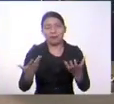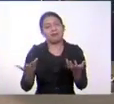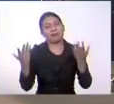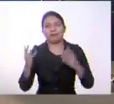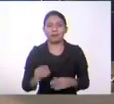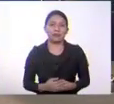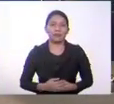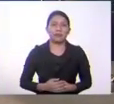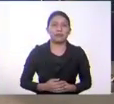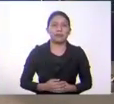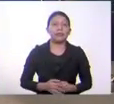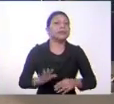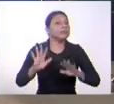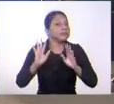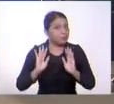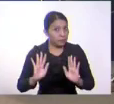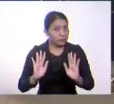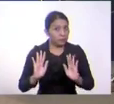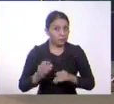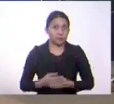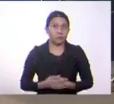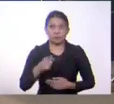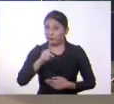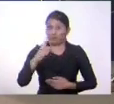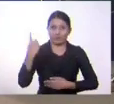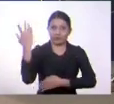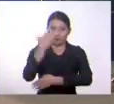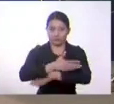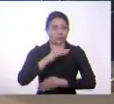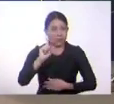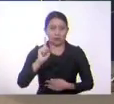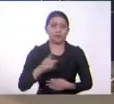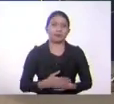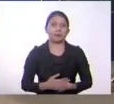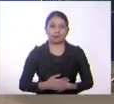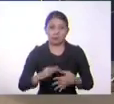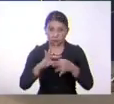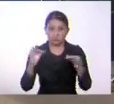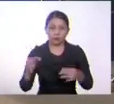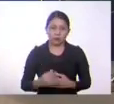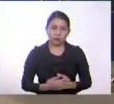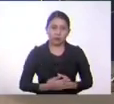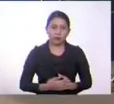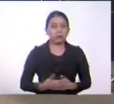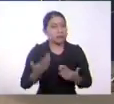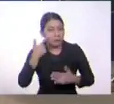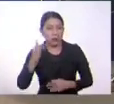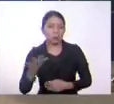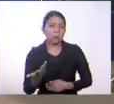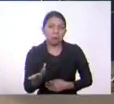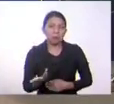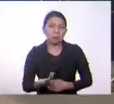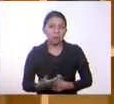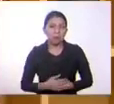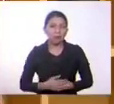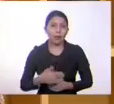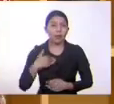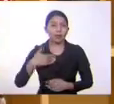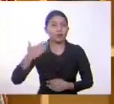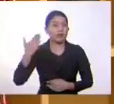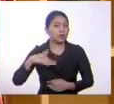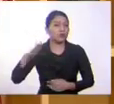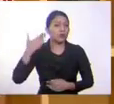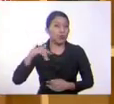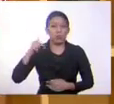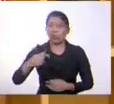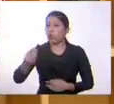Sin embargo, es una de las primeras barreras, esa es una, pero también hay más. Por ejemplo, imagínate que estás acostumbrado aquí a